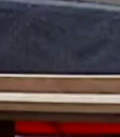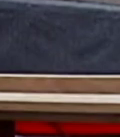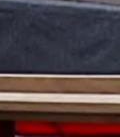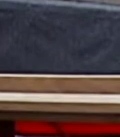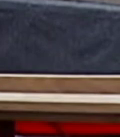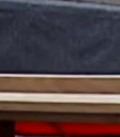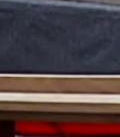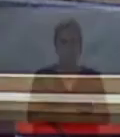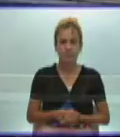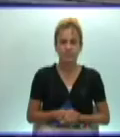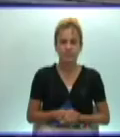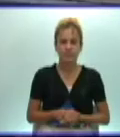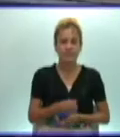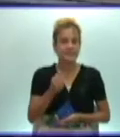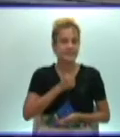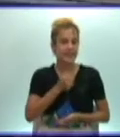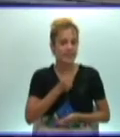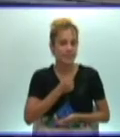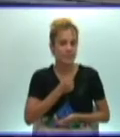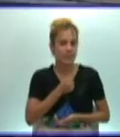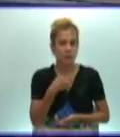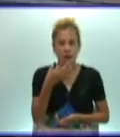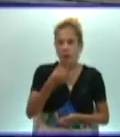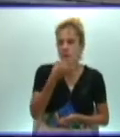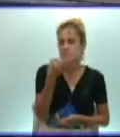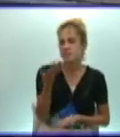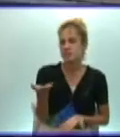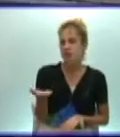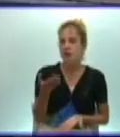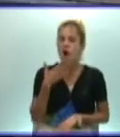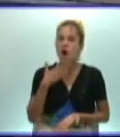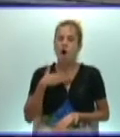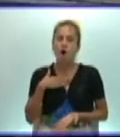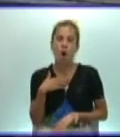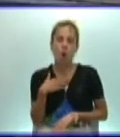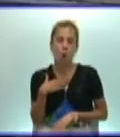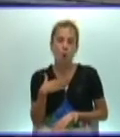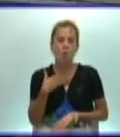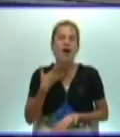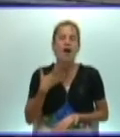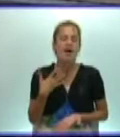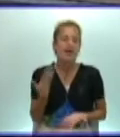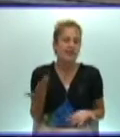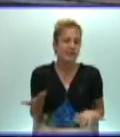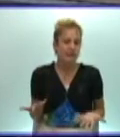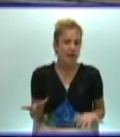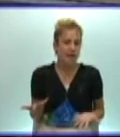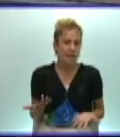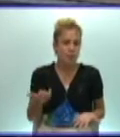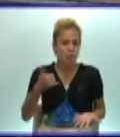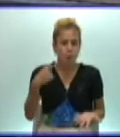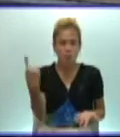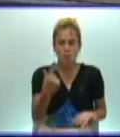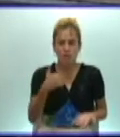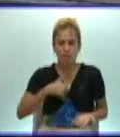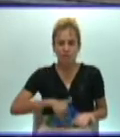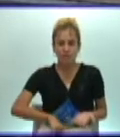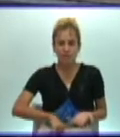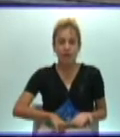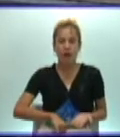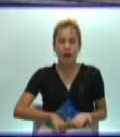Si queremos expresar cómo deseamos que sean nuestros hijos, debemos decir con todo el